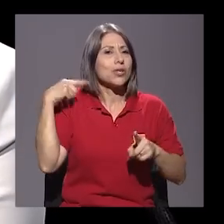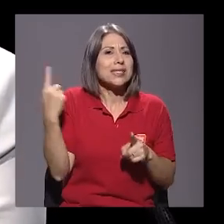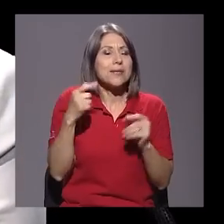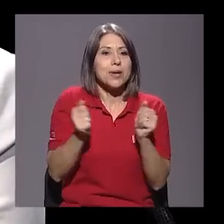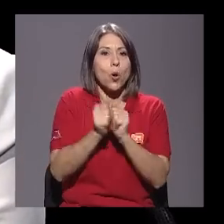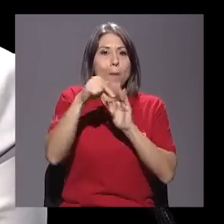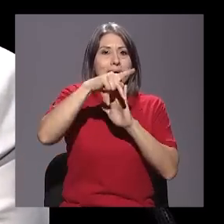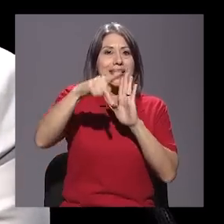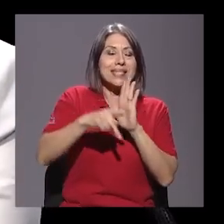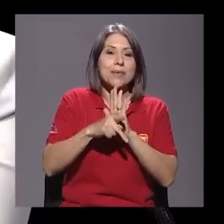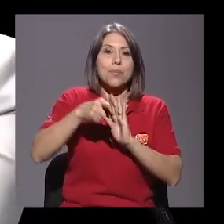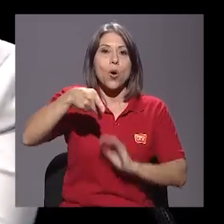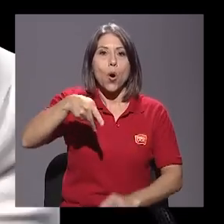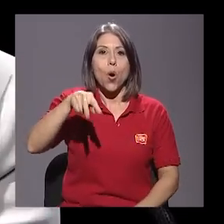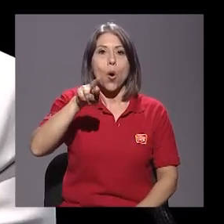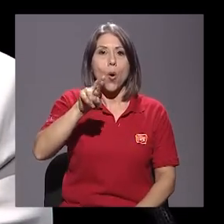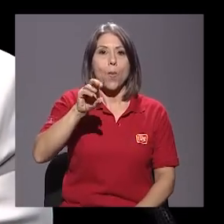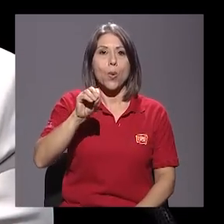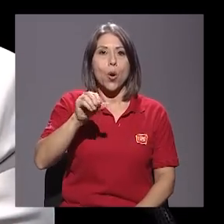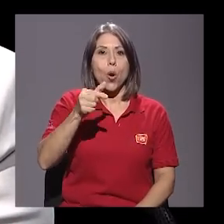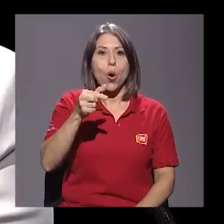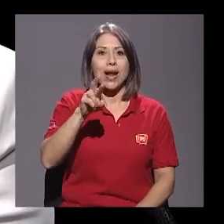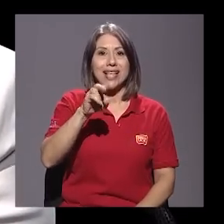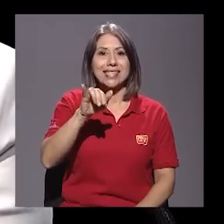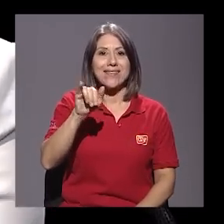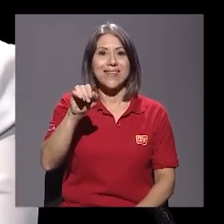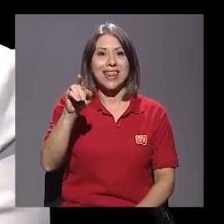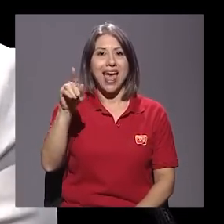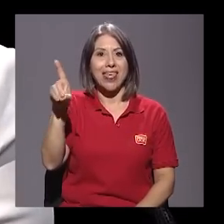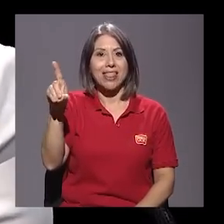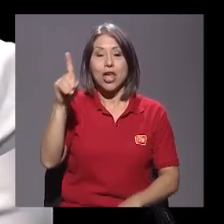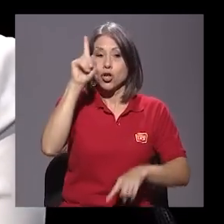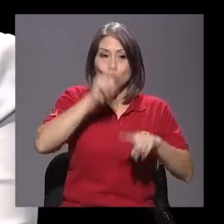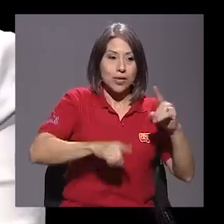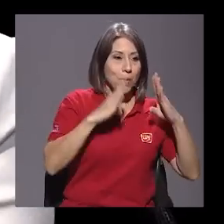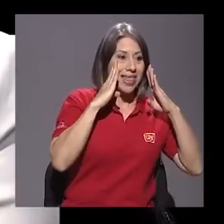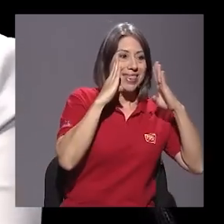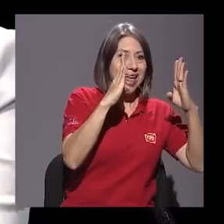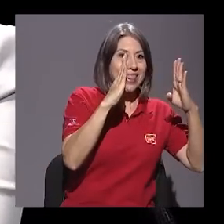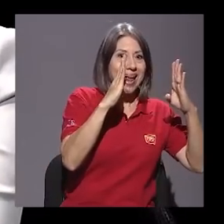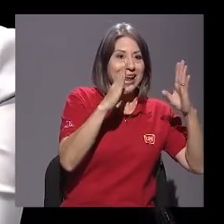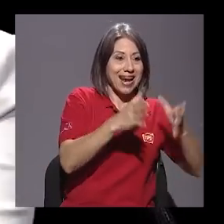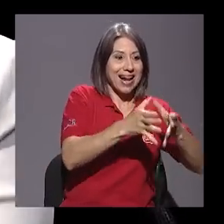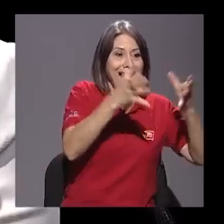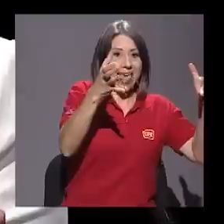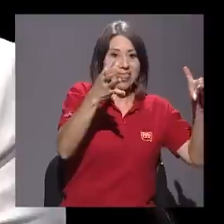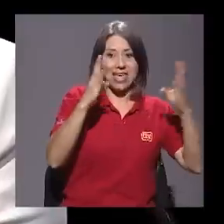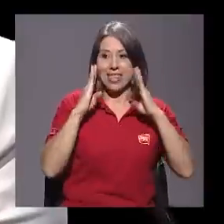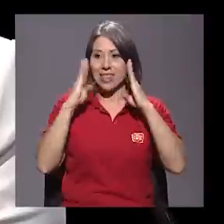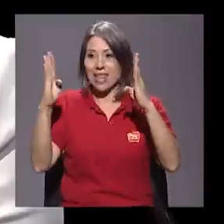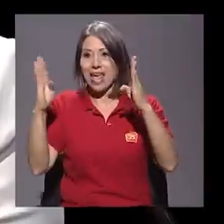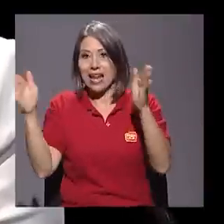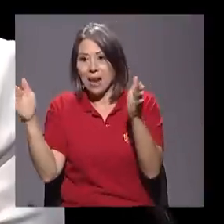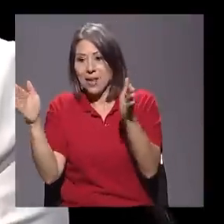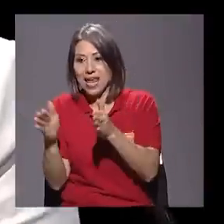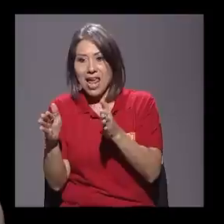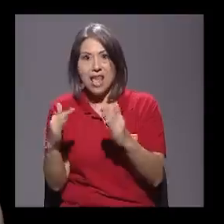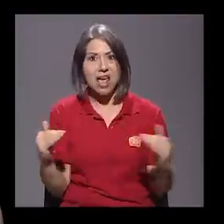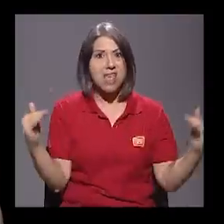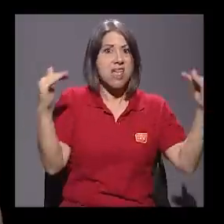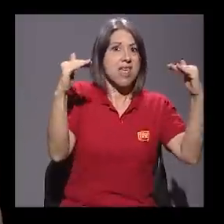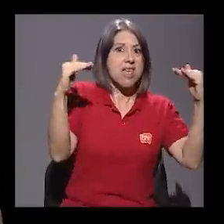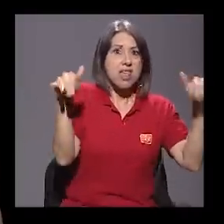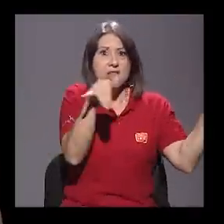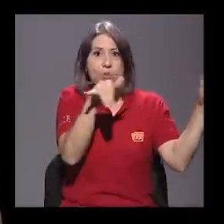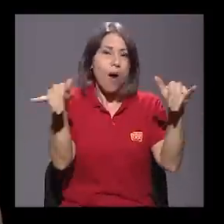del principio de la progresividad. No se puede tratar igual a la grande que a la pequeña. Eso para mí es una regla de vida en la política económica. ¿Usted